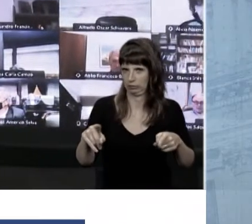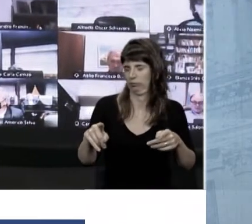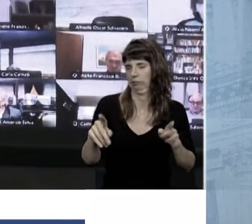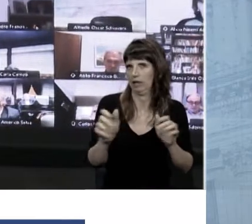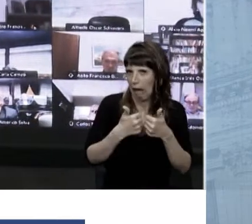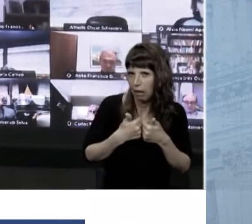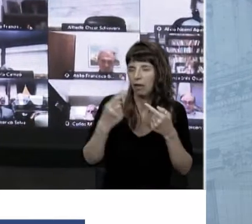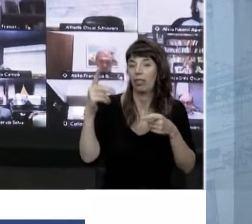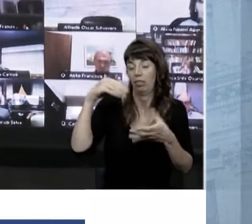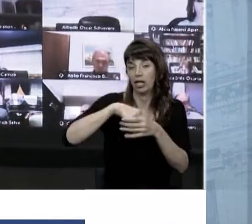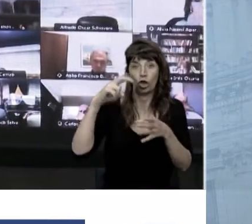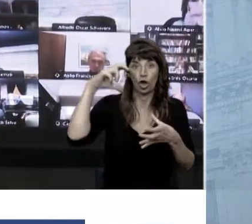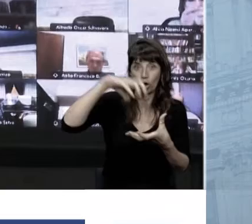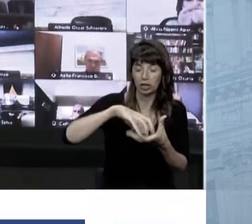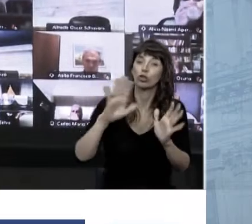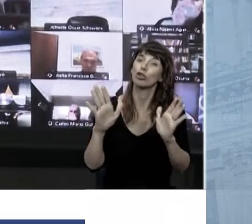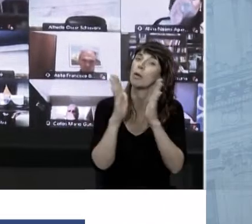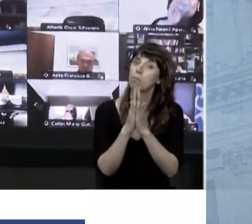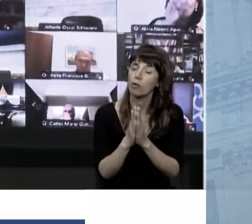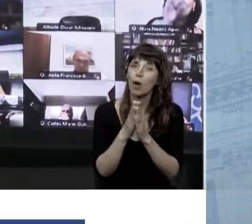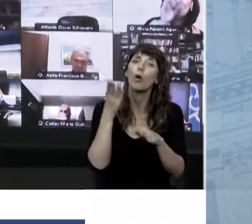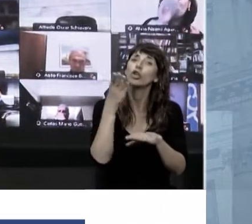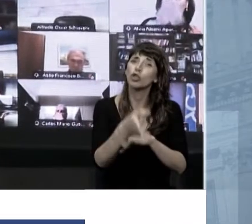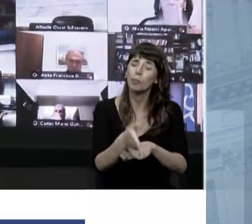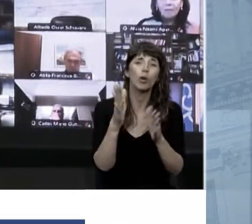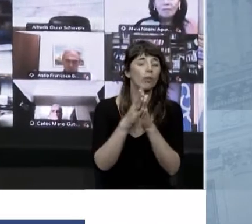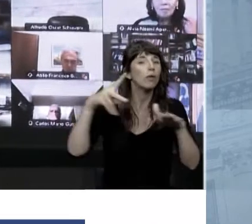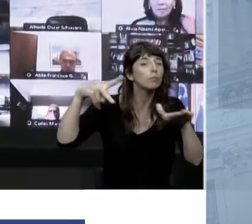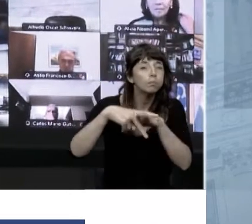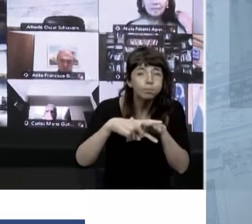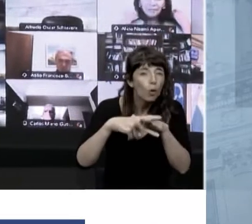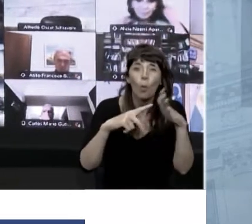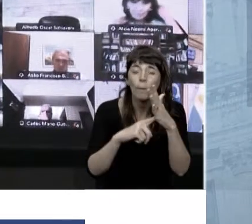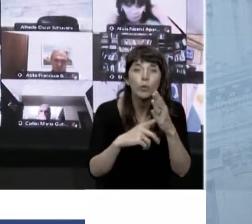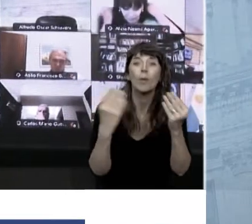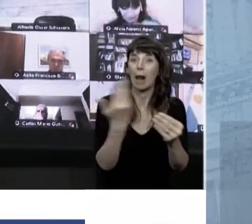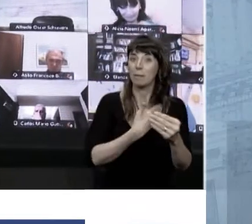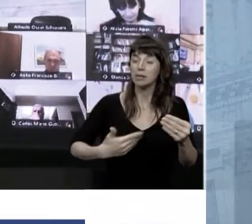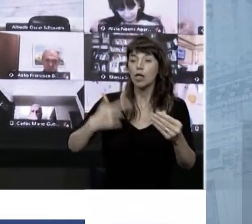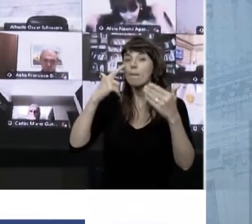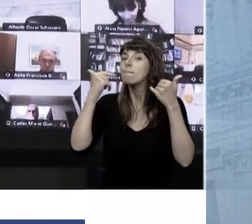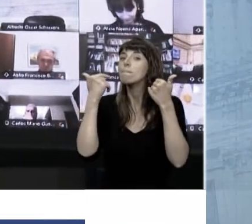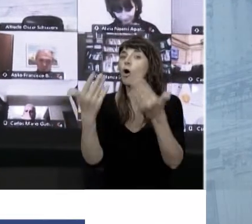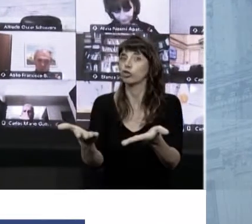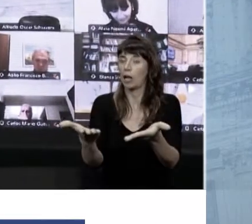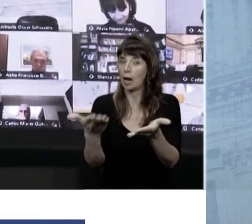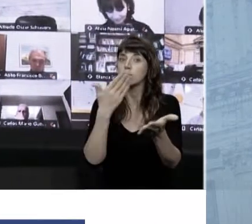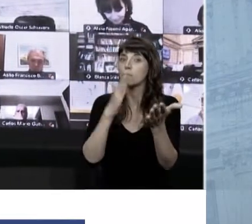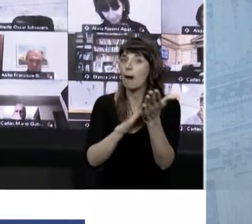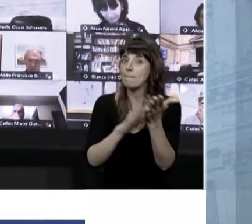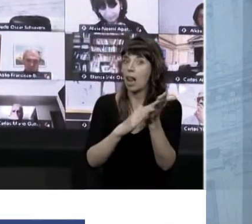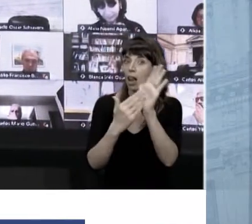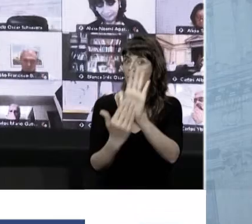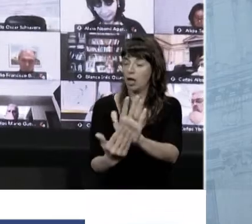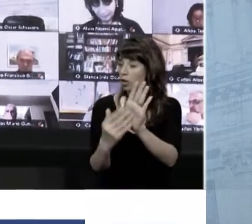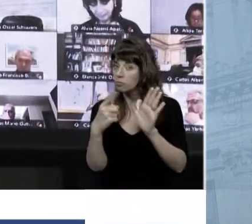pido un minuto de cuarto intermedio para que la presidencia exhiba el documento, estemos